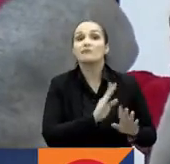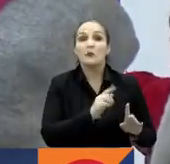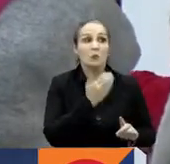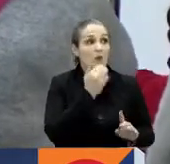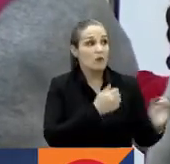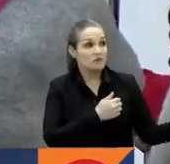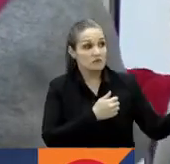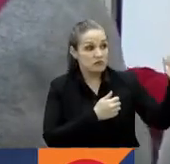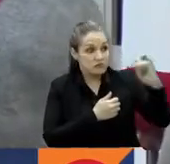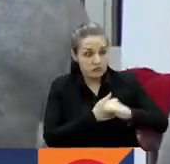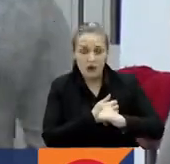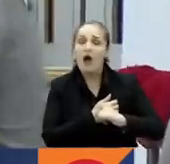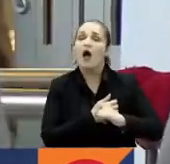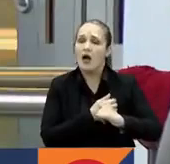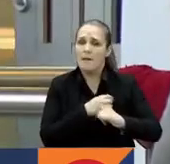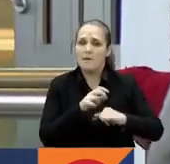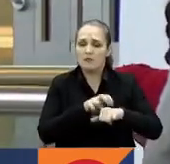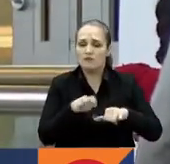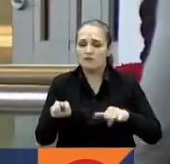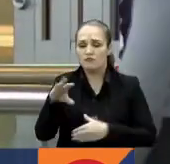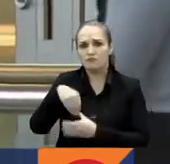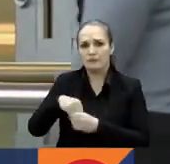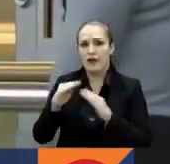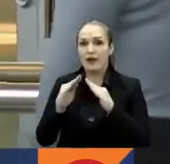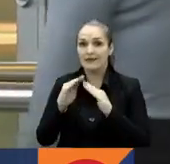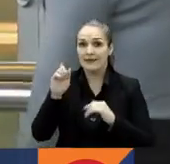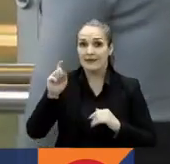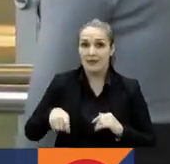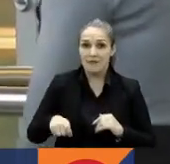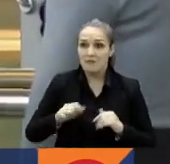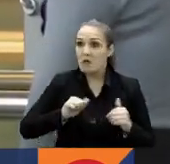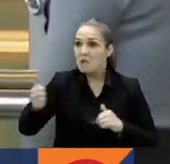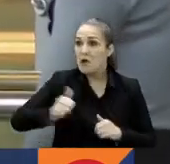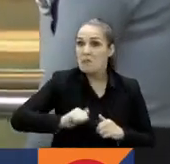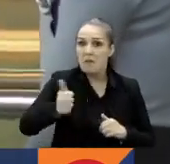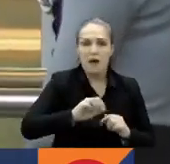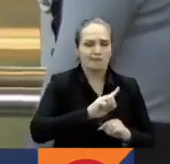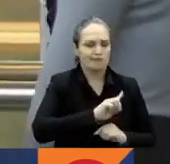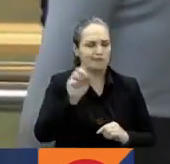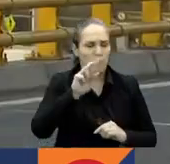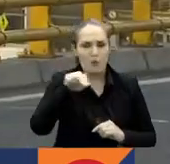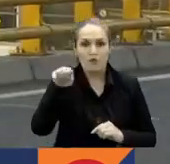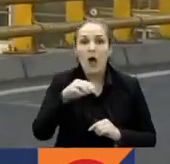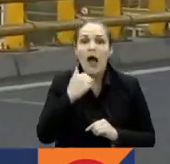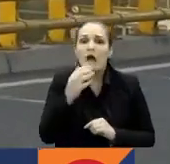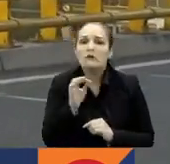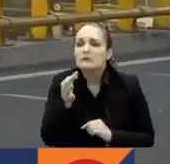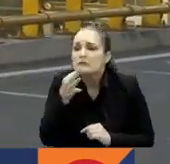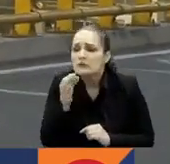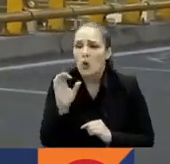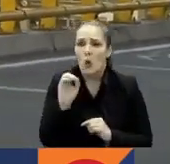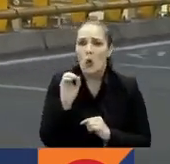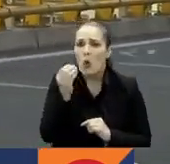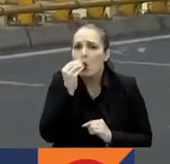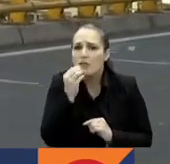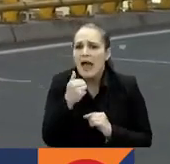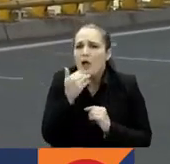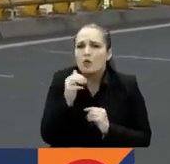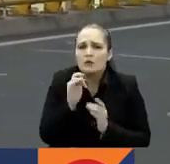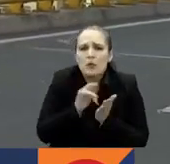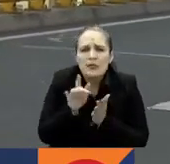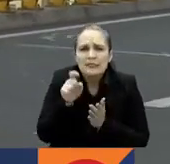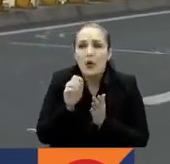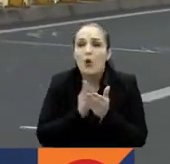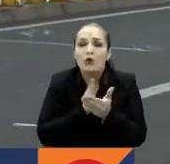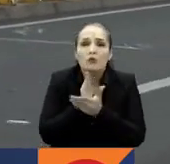alojamiento limitando los desplazamientos. Solo podrán salir para comprar alimentos, productos de droguerías y de primera necesidad, acudir a